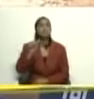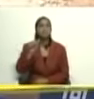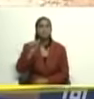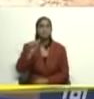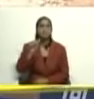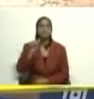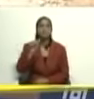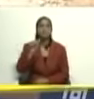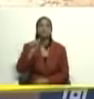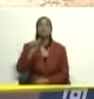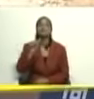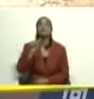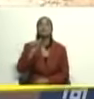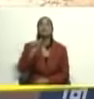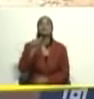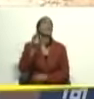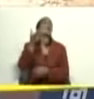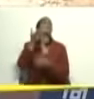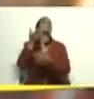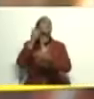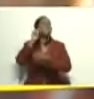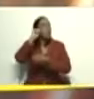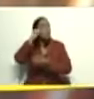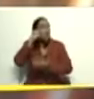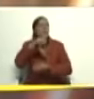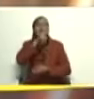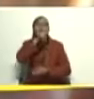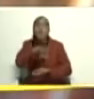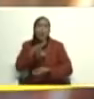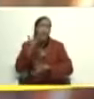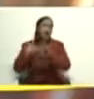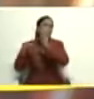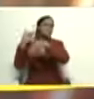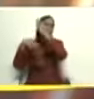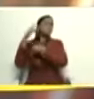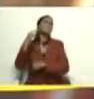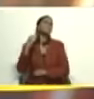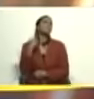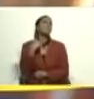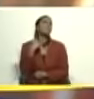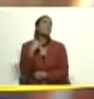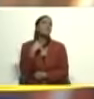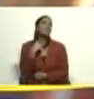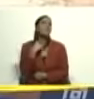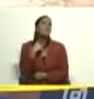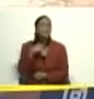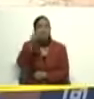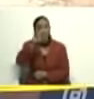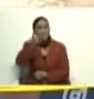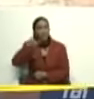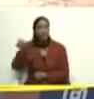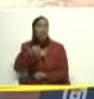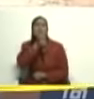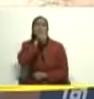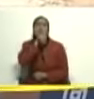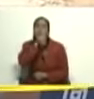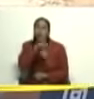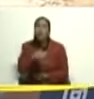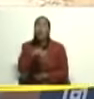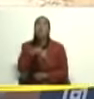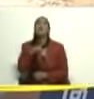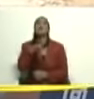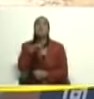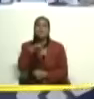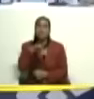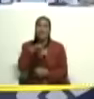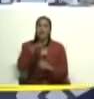Retornar a los orígenes de Elsi implica una suerte de rotación en virtud de la cual